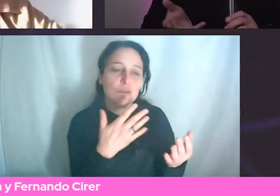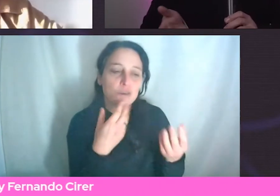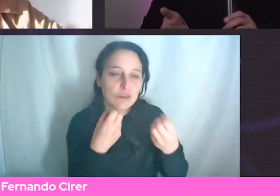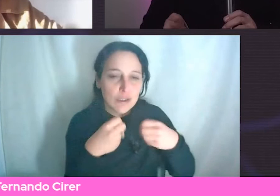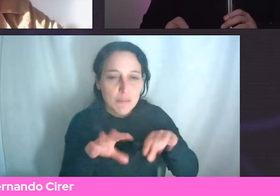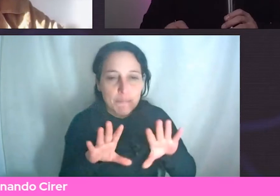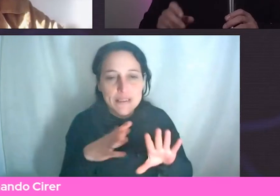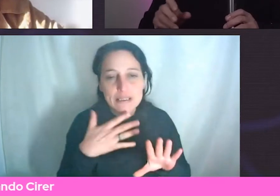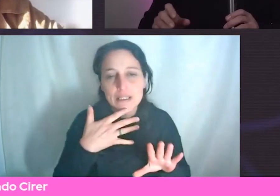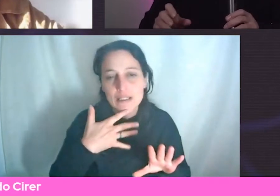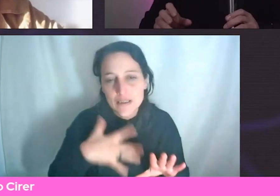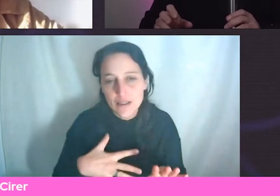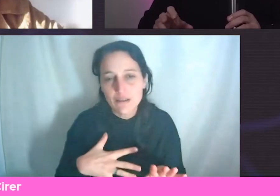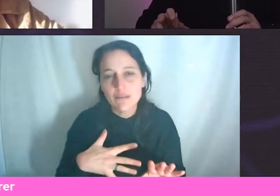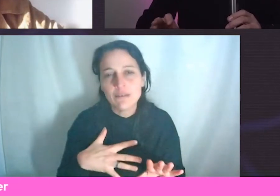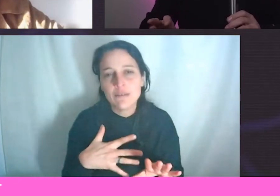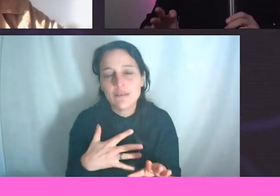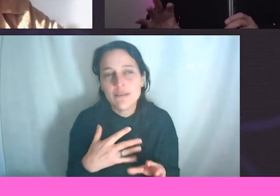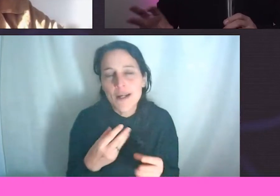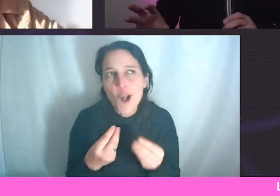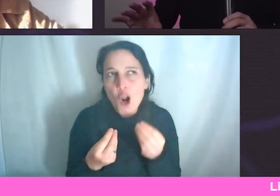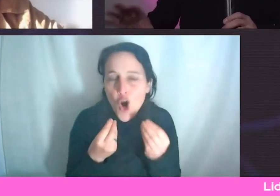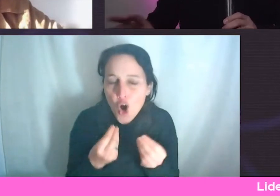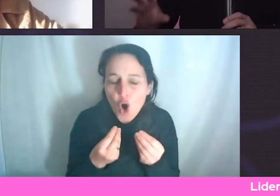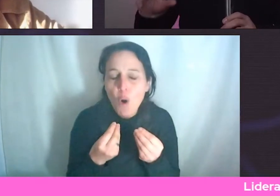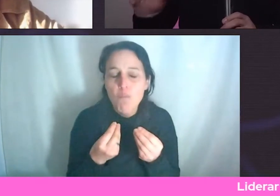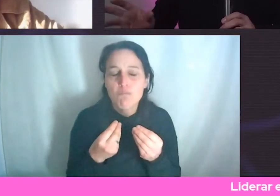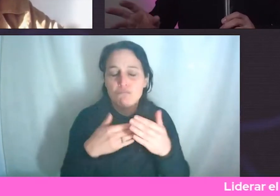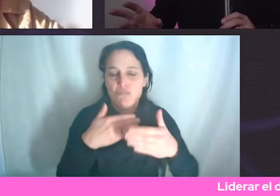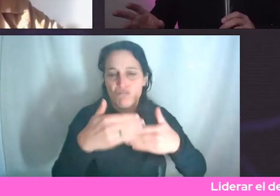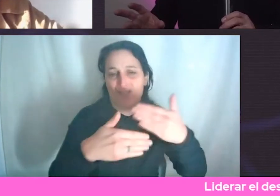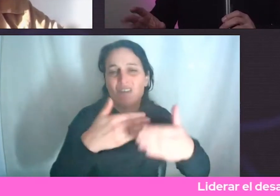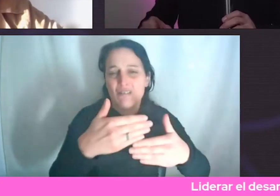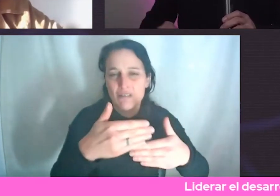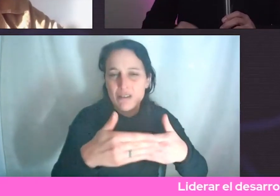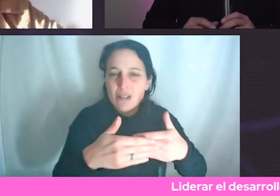proyectos o cómo comenzar un proyecto de tecnología desde cero.